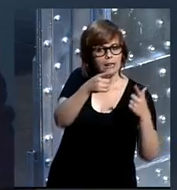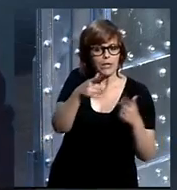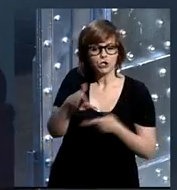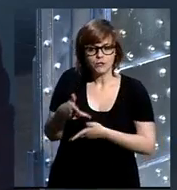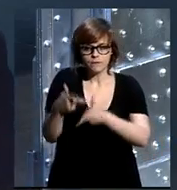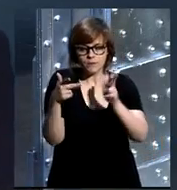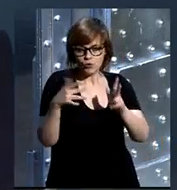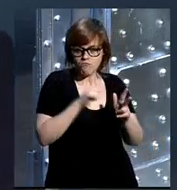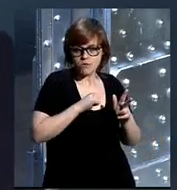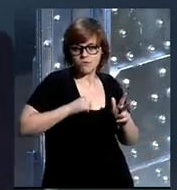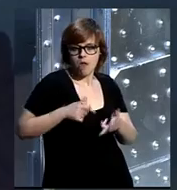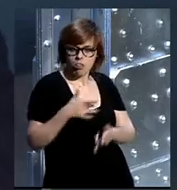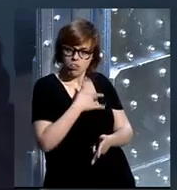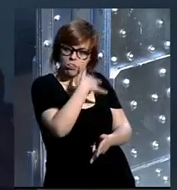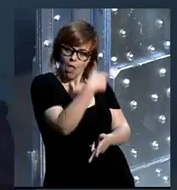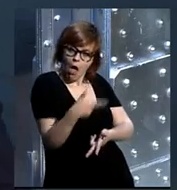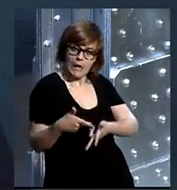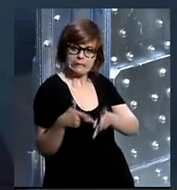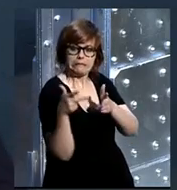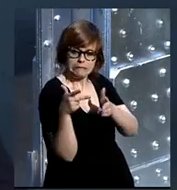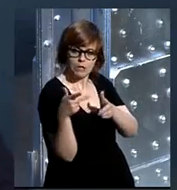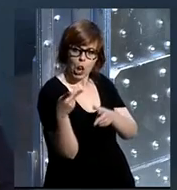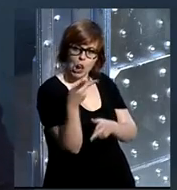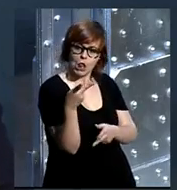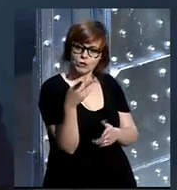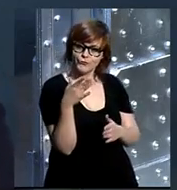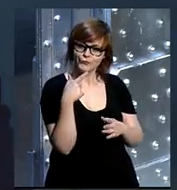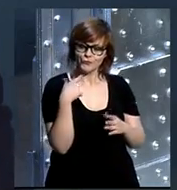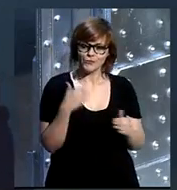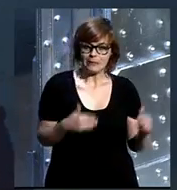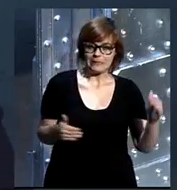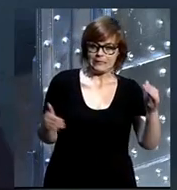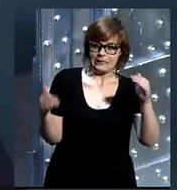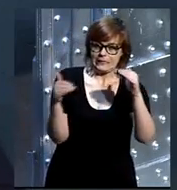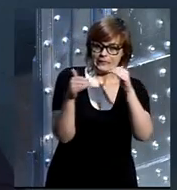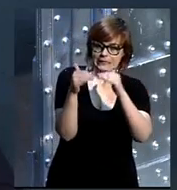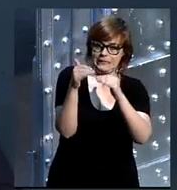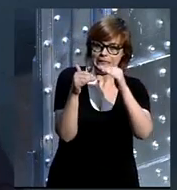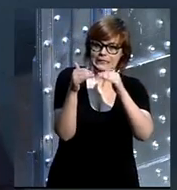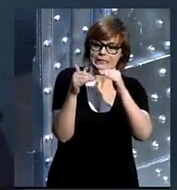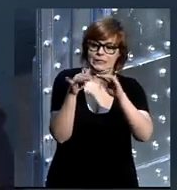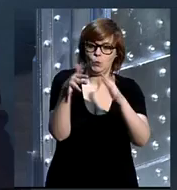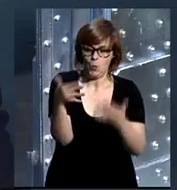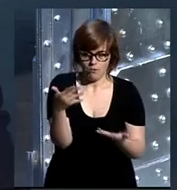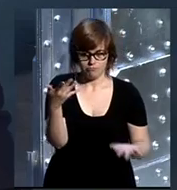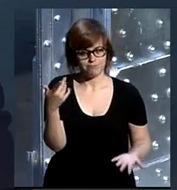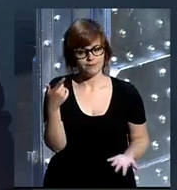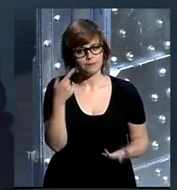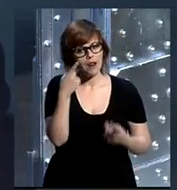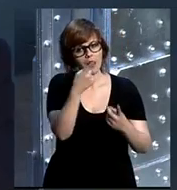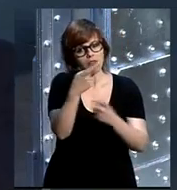las asociaciones de consumidores pues son los grandes promotores de estos sistemas engorrosos